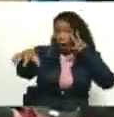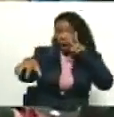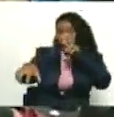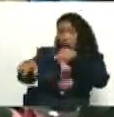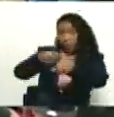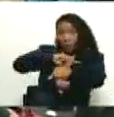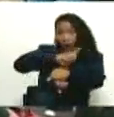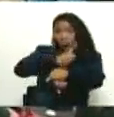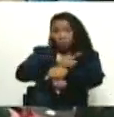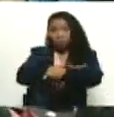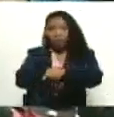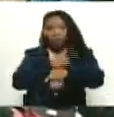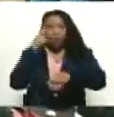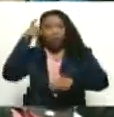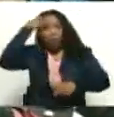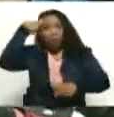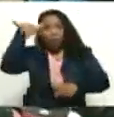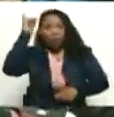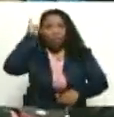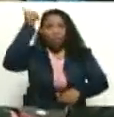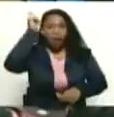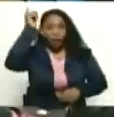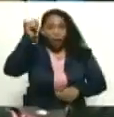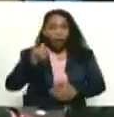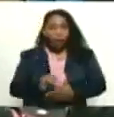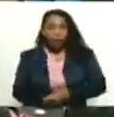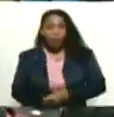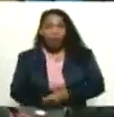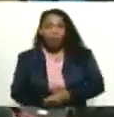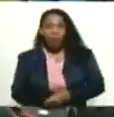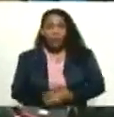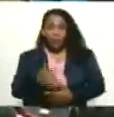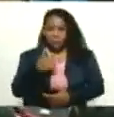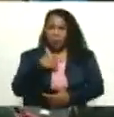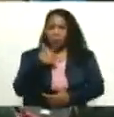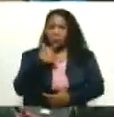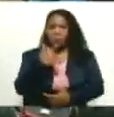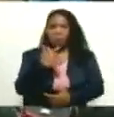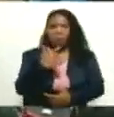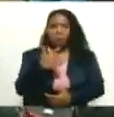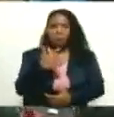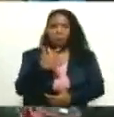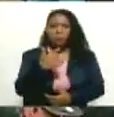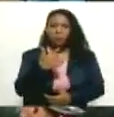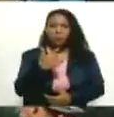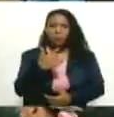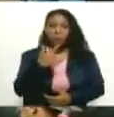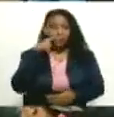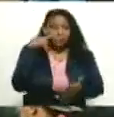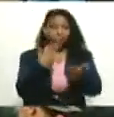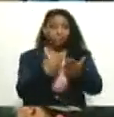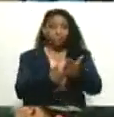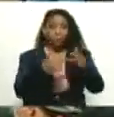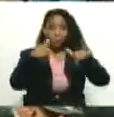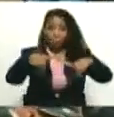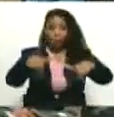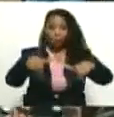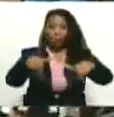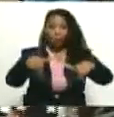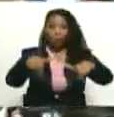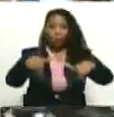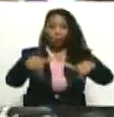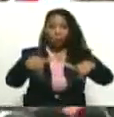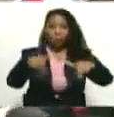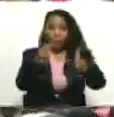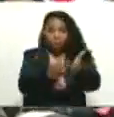fuerza del pueblo yaracuyano. Y yo ahí dije algo que lo confirmo hoy y